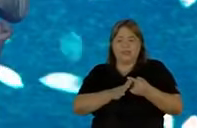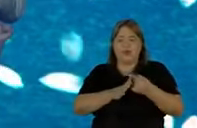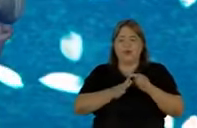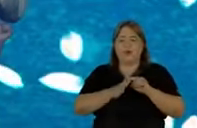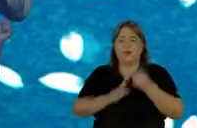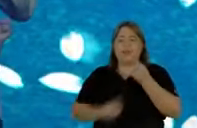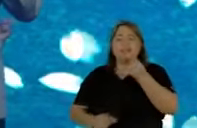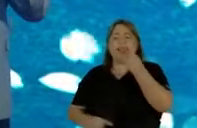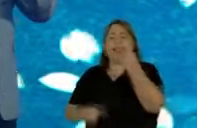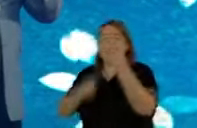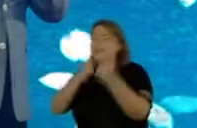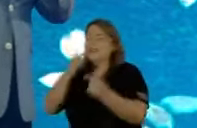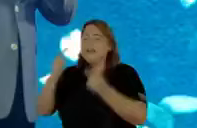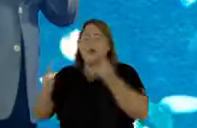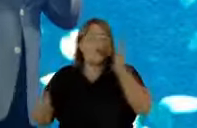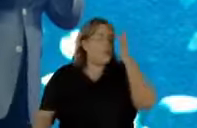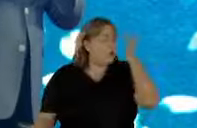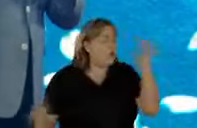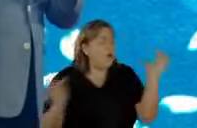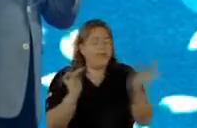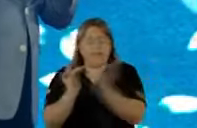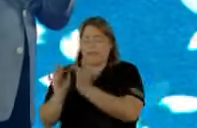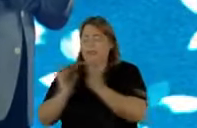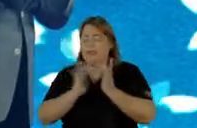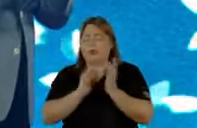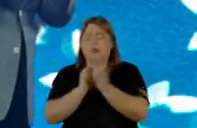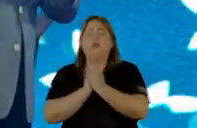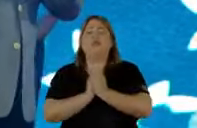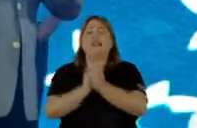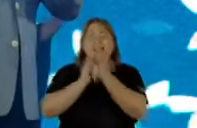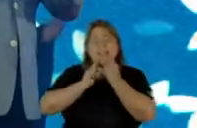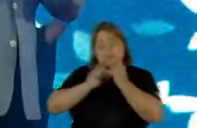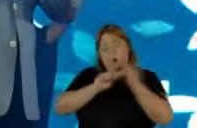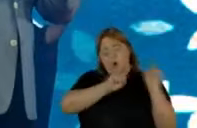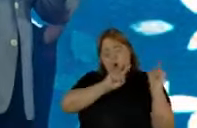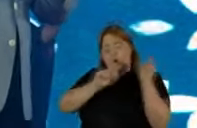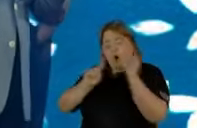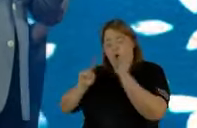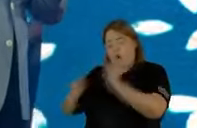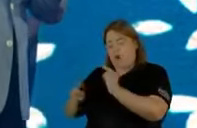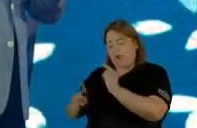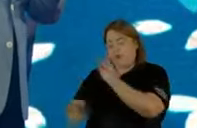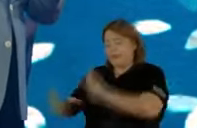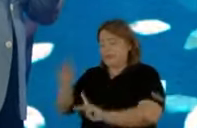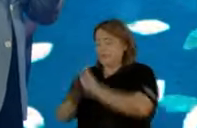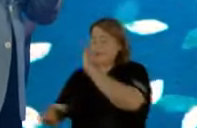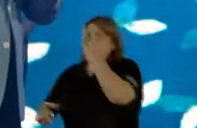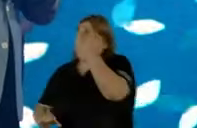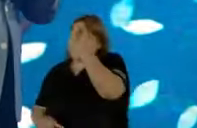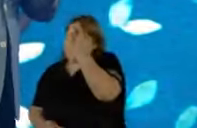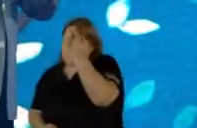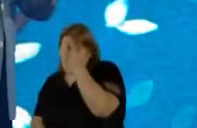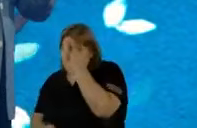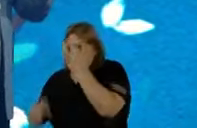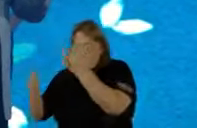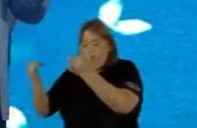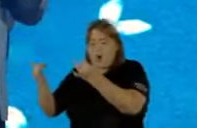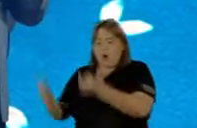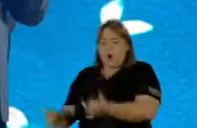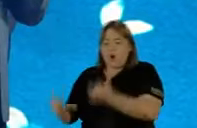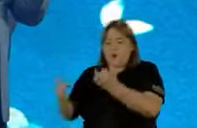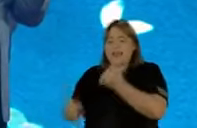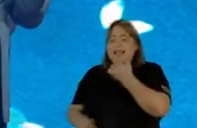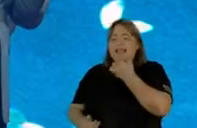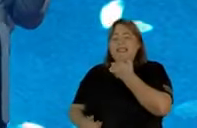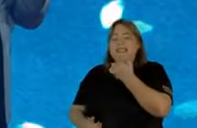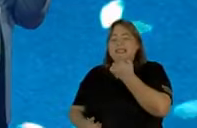comenzamos a dar, hermano, conéctese con nosotros, comenzamos a dar una orden a aquello que está enfermo. A lo que está enfermo hoy, le damos una